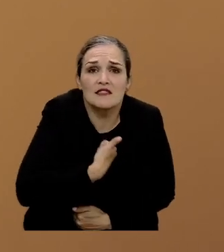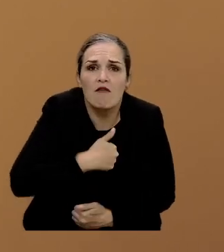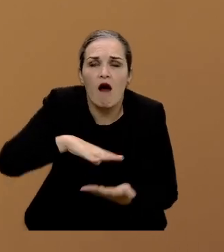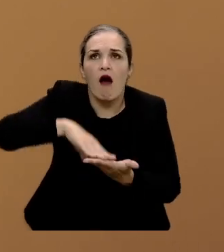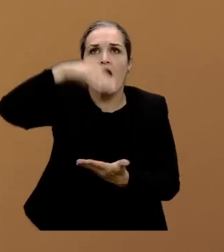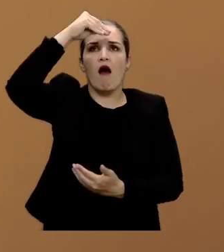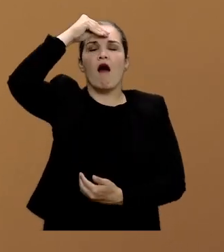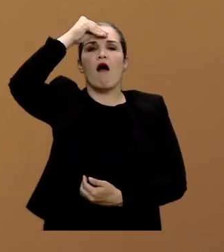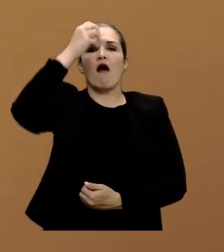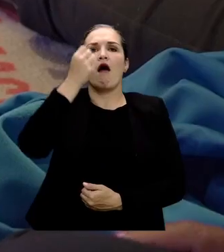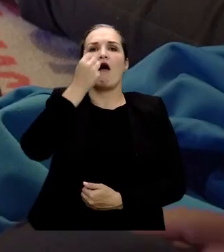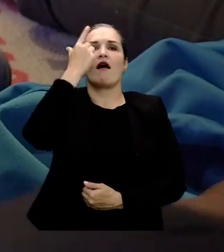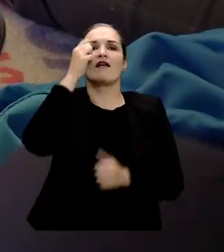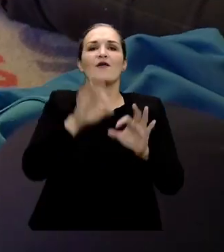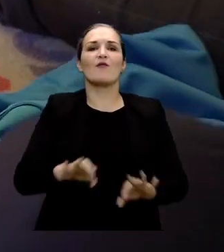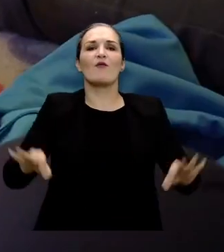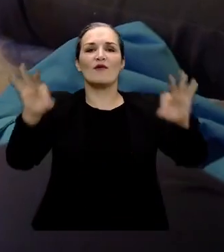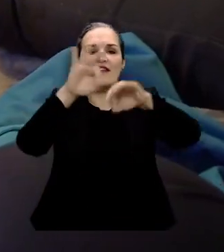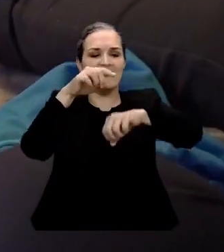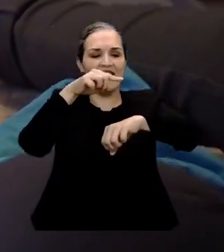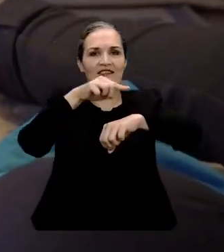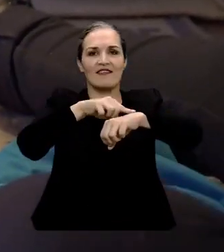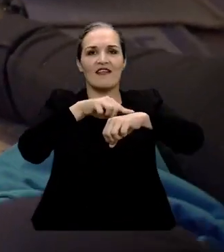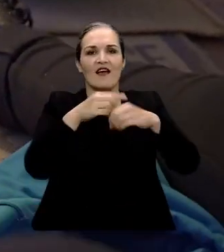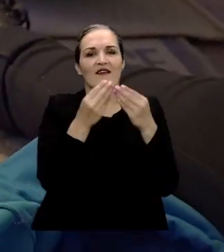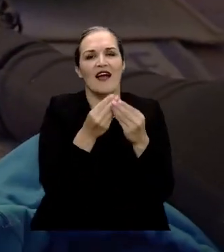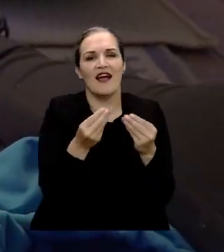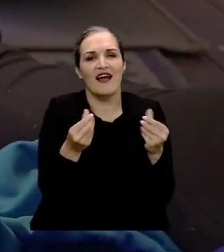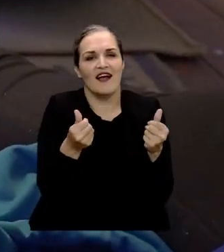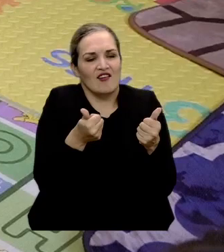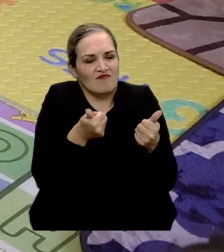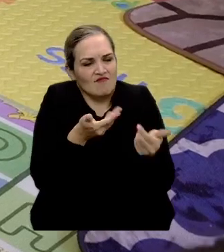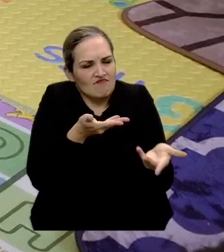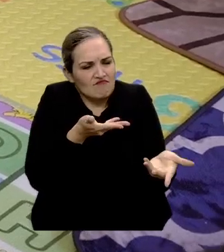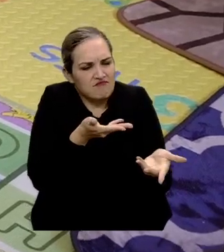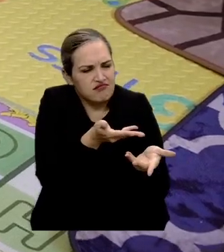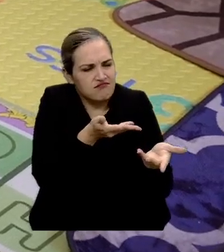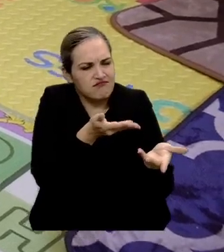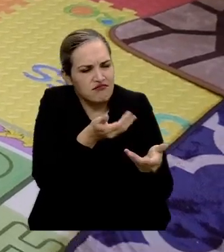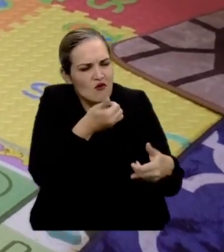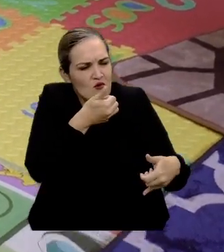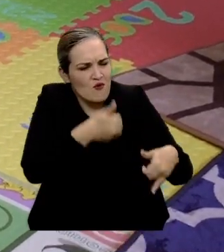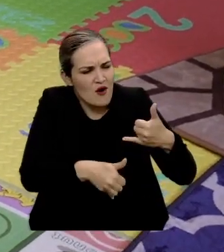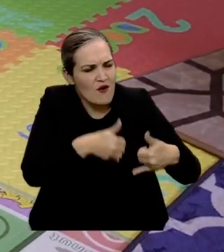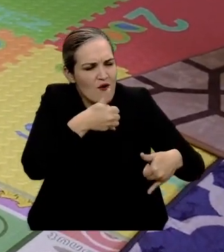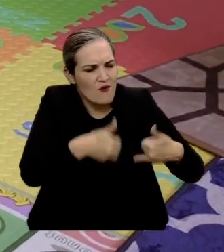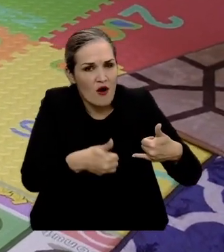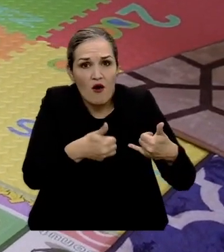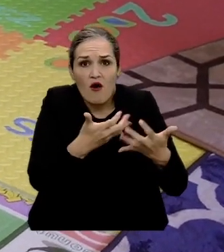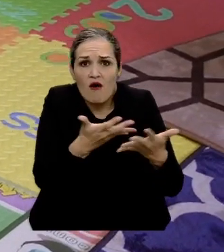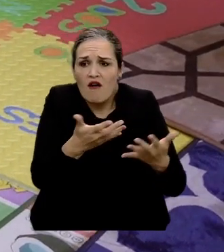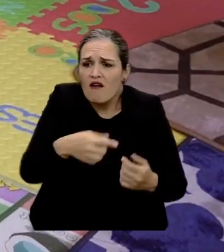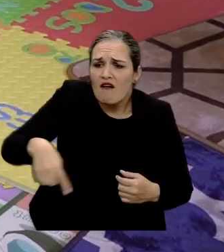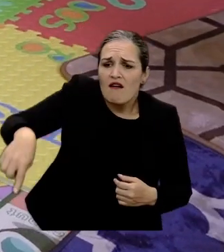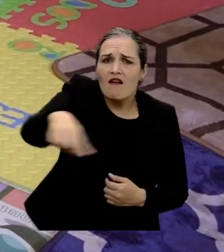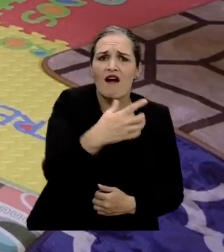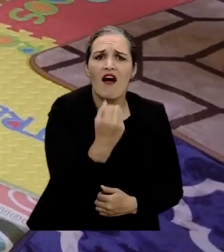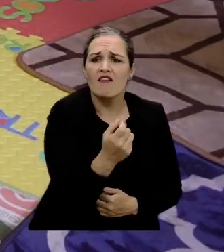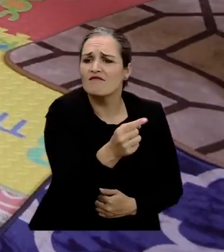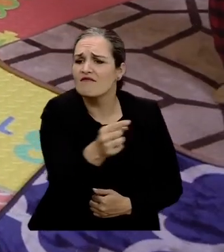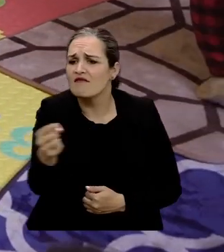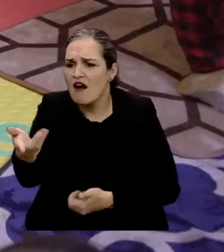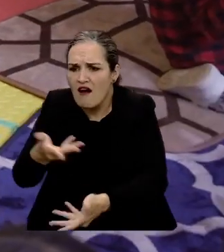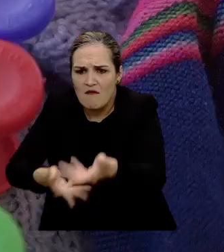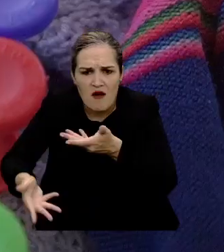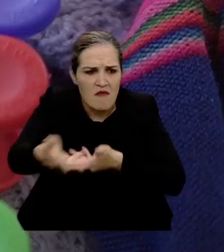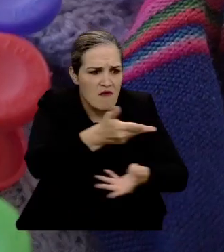lo importante es vivir un tiempo de calidad. Un juego donde se pueda utilizar las cosas del